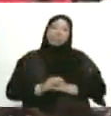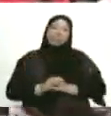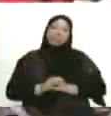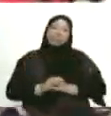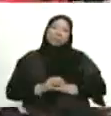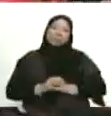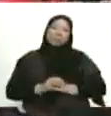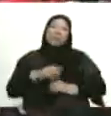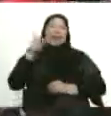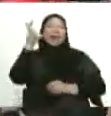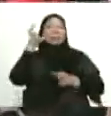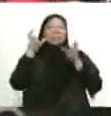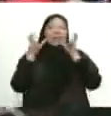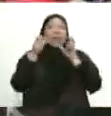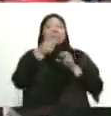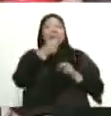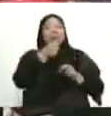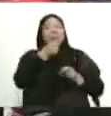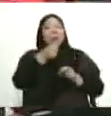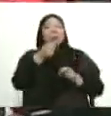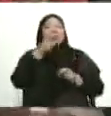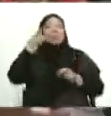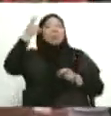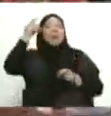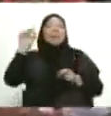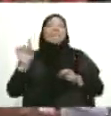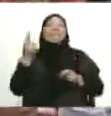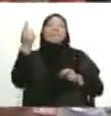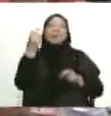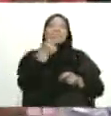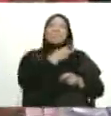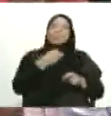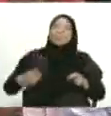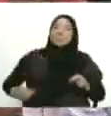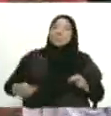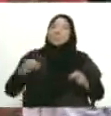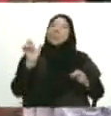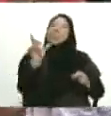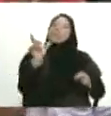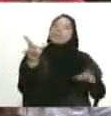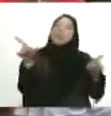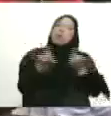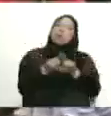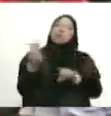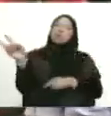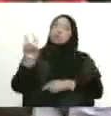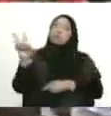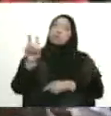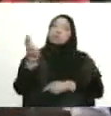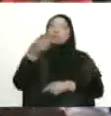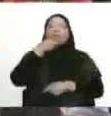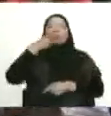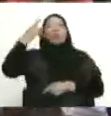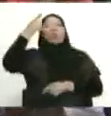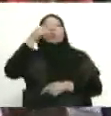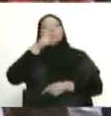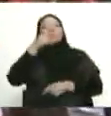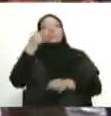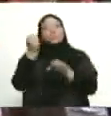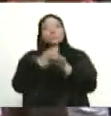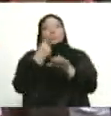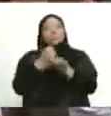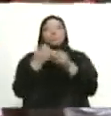Bien, ha sido el discurso del primer vicepresidente del Partido Socialista Unido de Venezuela, Diosdado Cabello